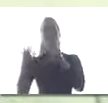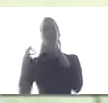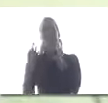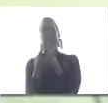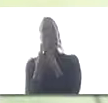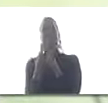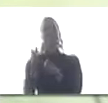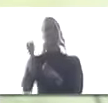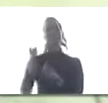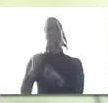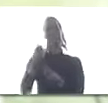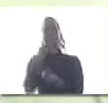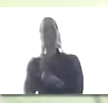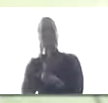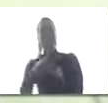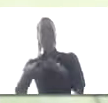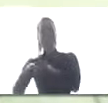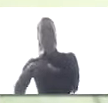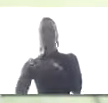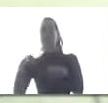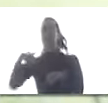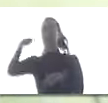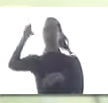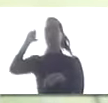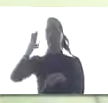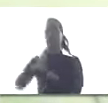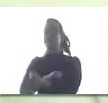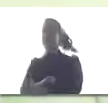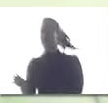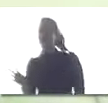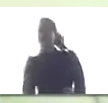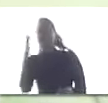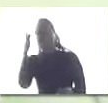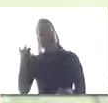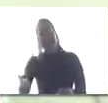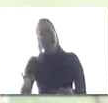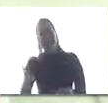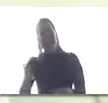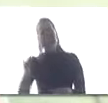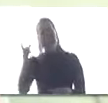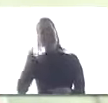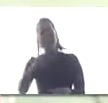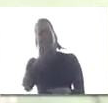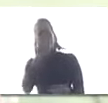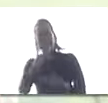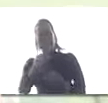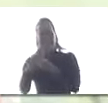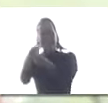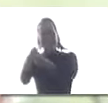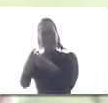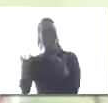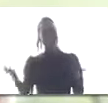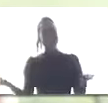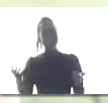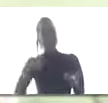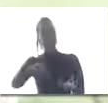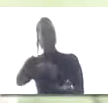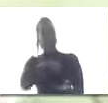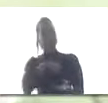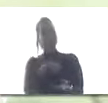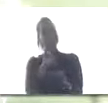y siguen anunciando y buscando a sus seres queridos. Pero también nosotras como